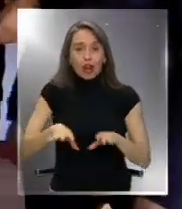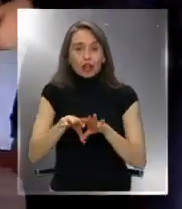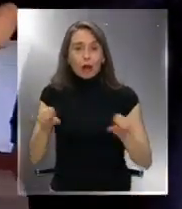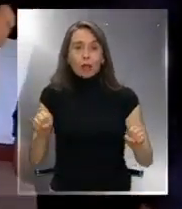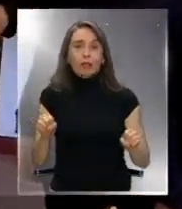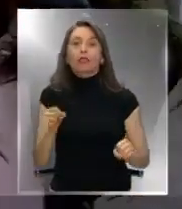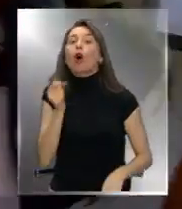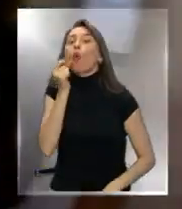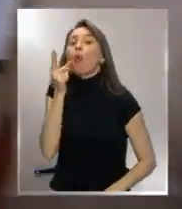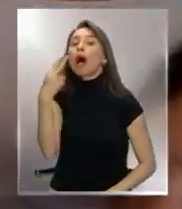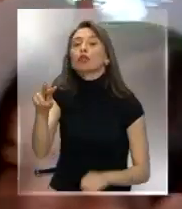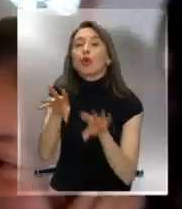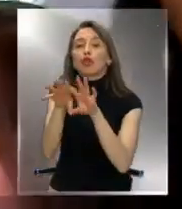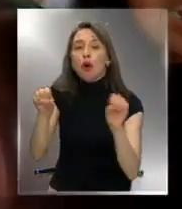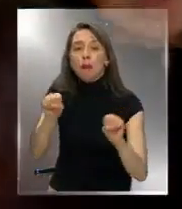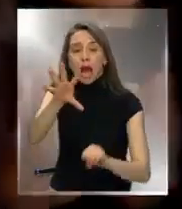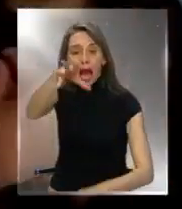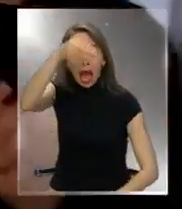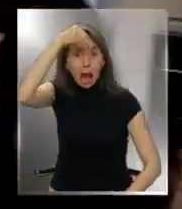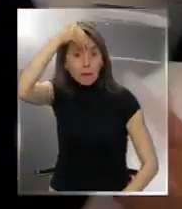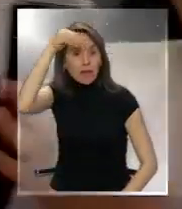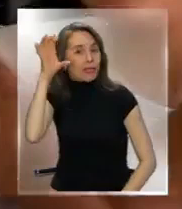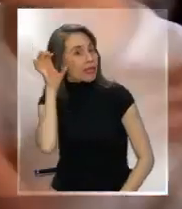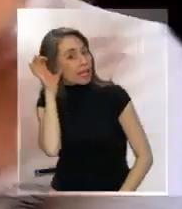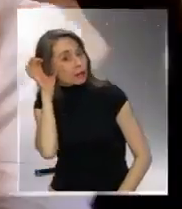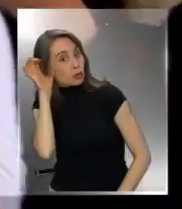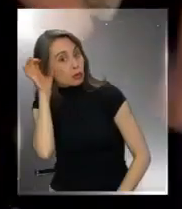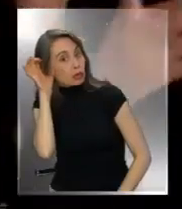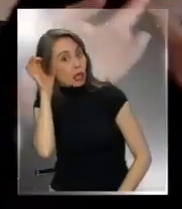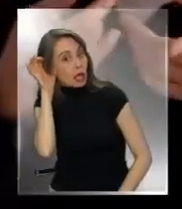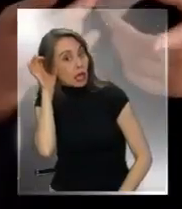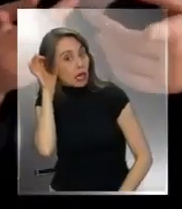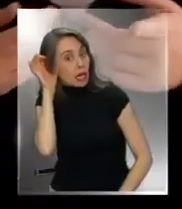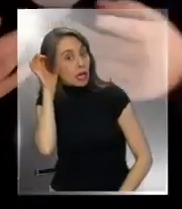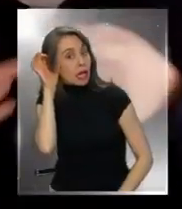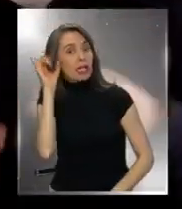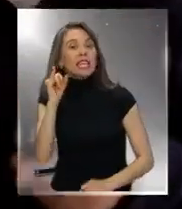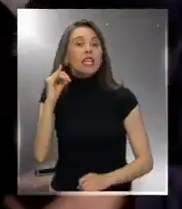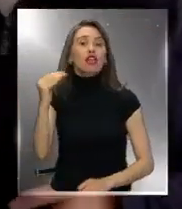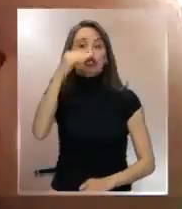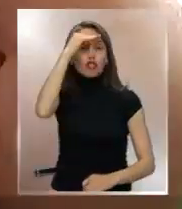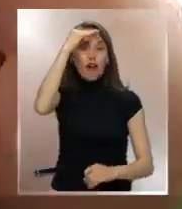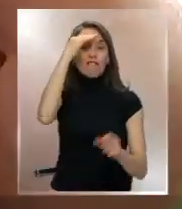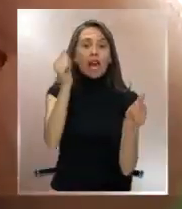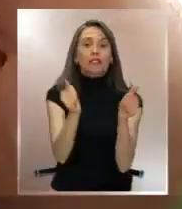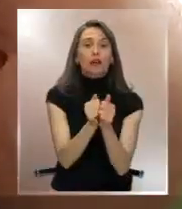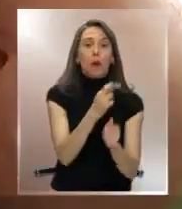compromiso? Aprende a escuchar y a tener paciencia con tus padres.